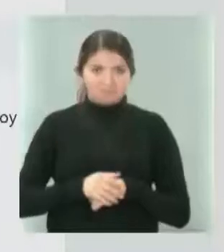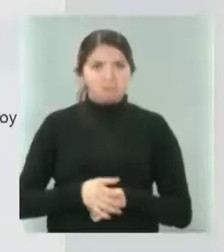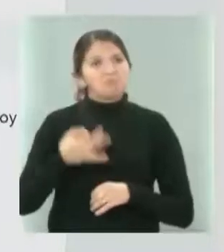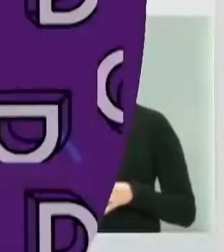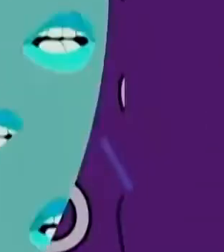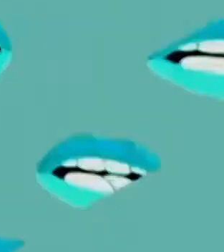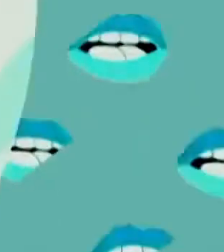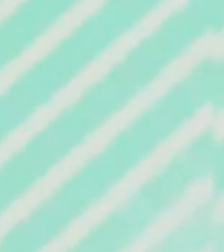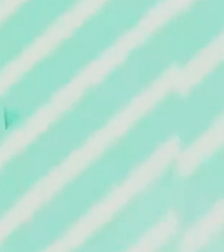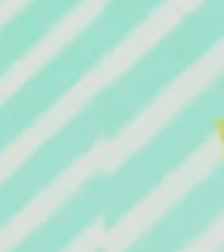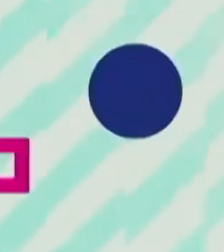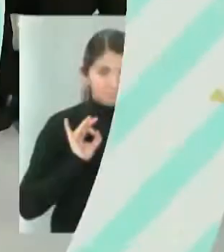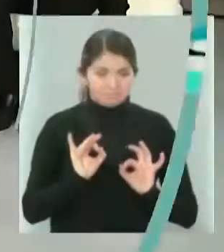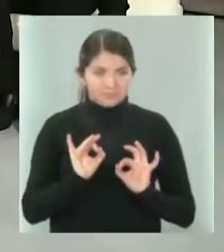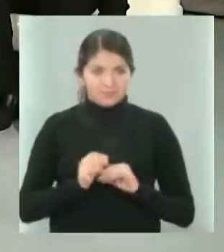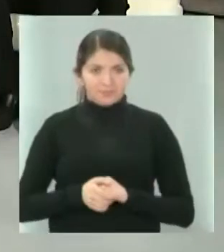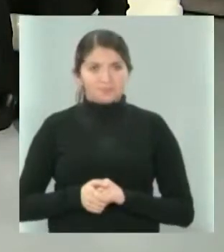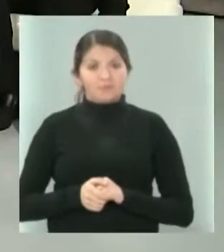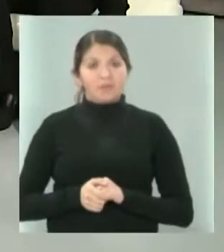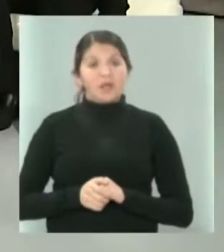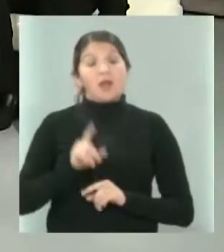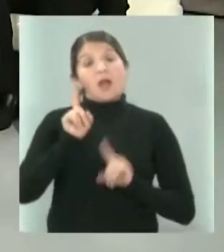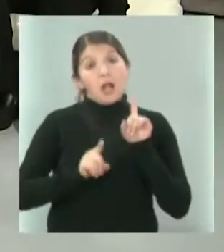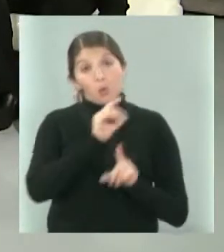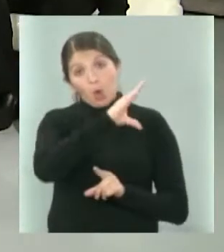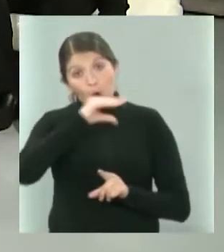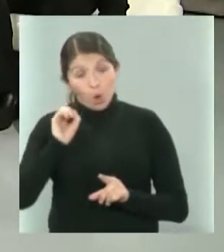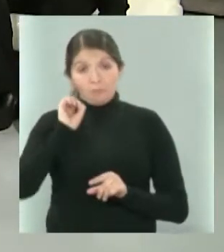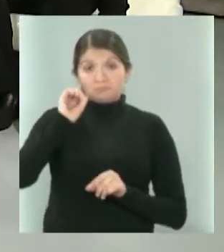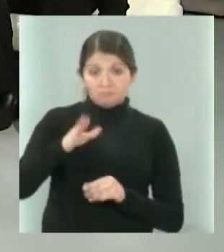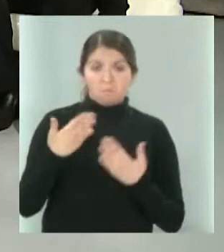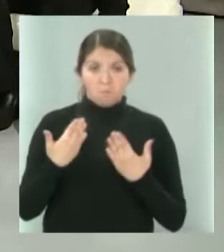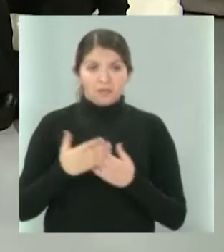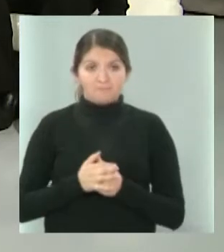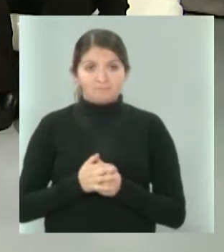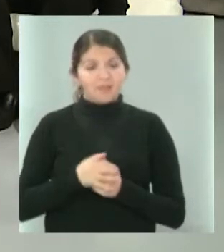Arce, también invitado a distintos parecidos. Quienes lo quieran retuitear, por supuesto, hecho, hay un mensaje en ello.